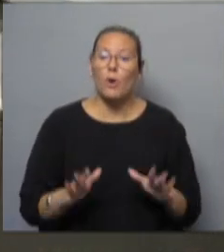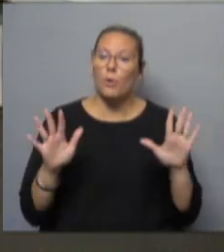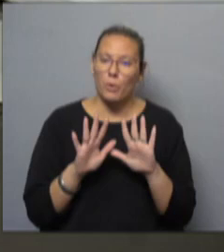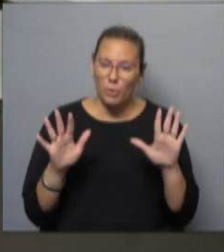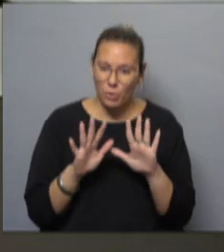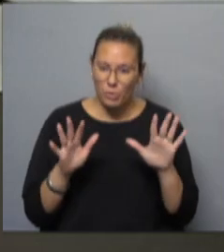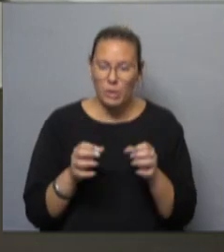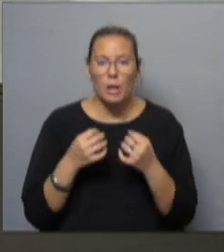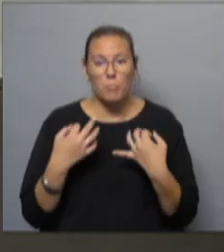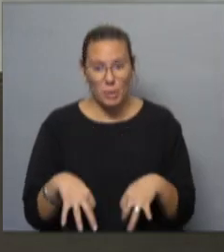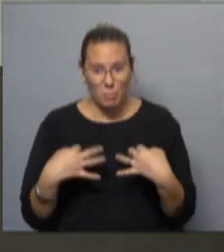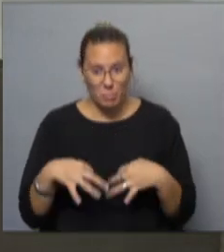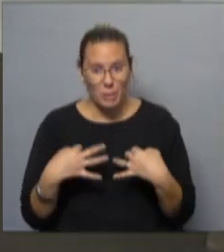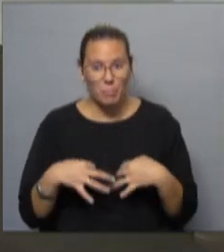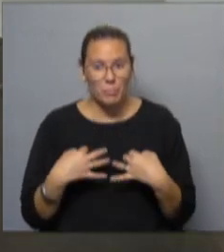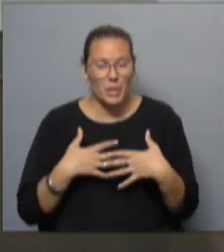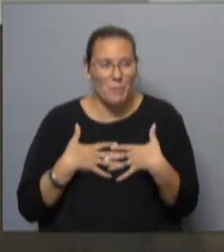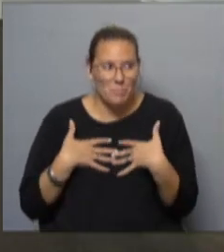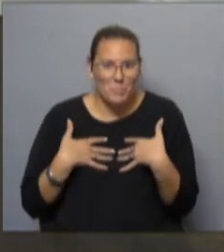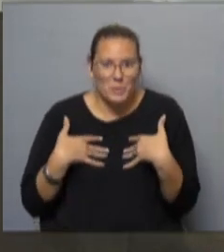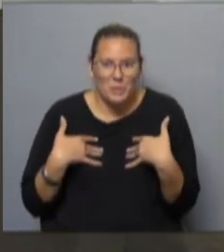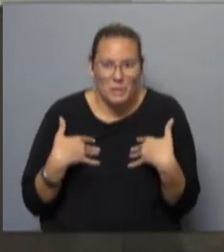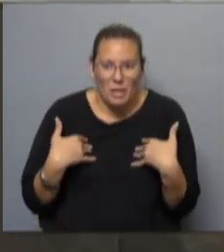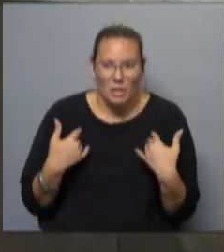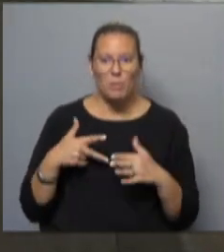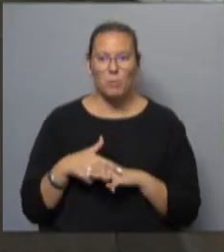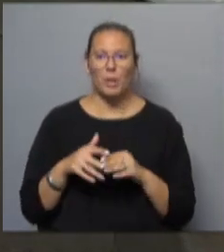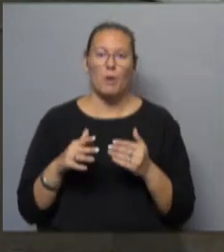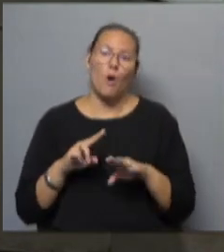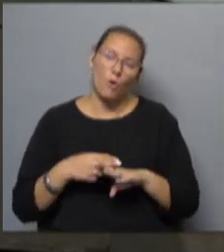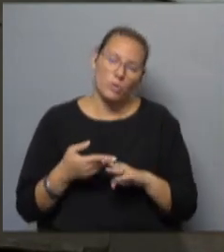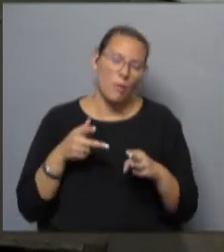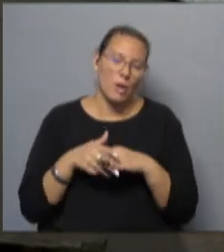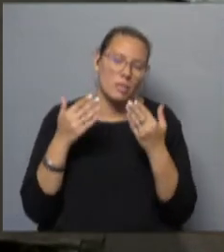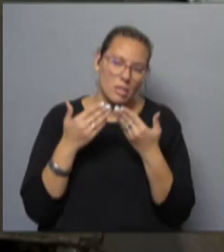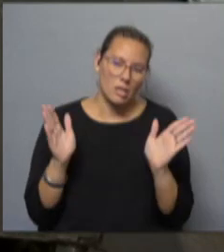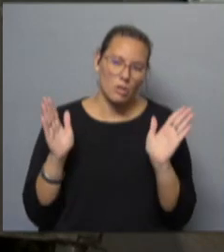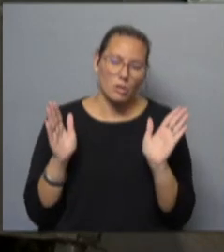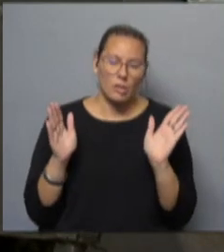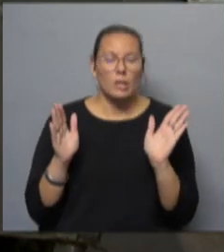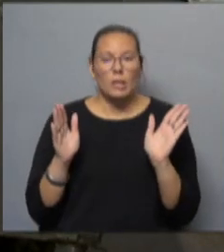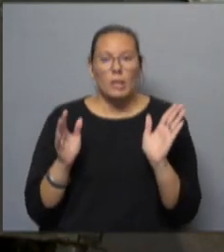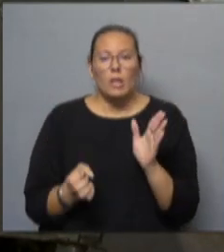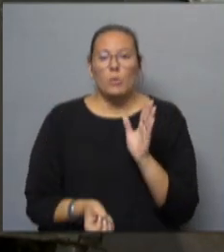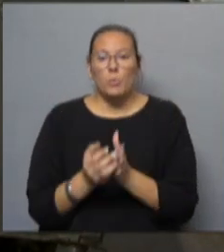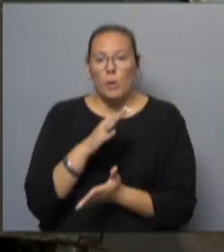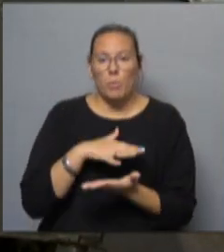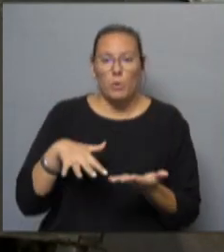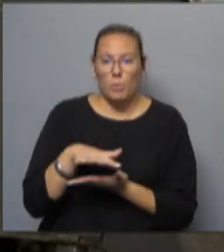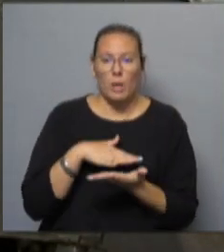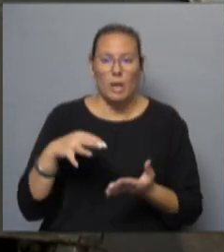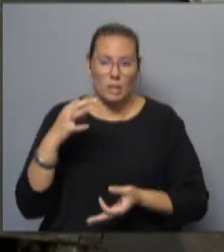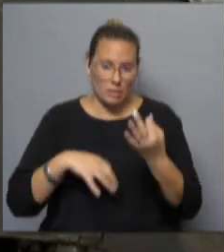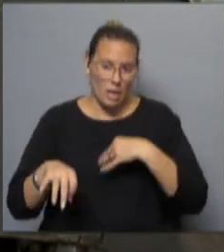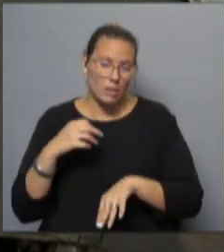morir muchas gracias bien bien emocionados por el estreno el reestreno en un nuevo espacio de espacio teatro